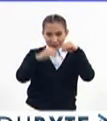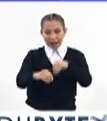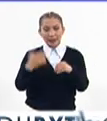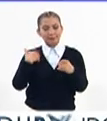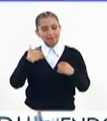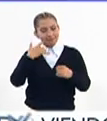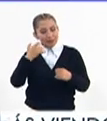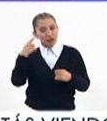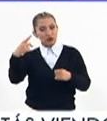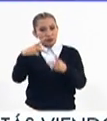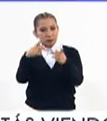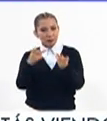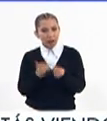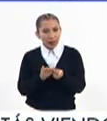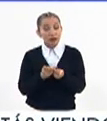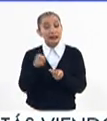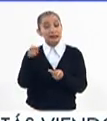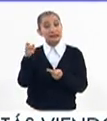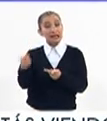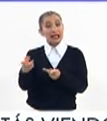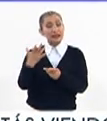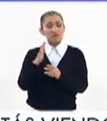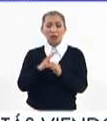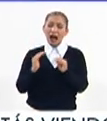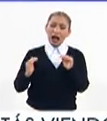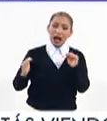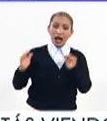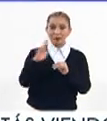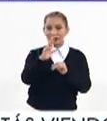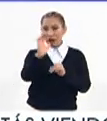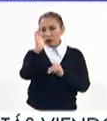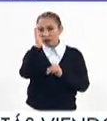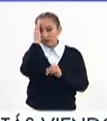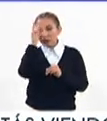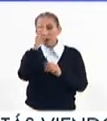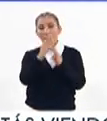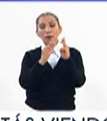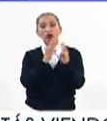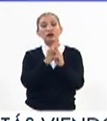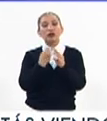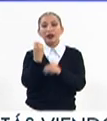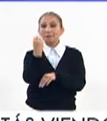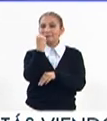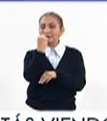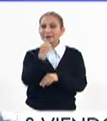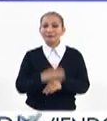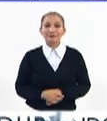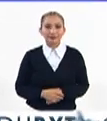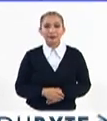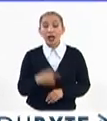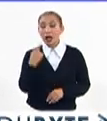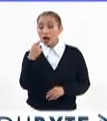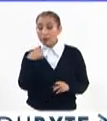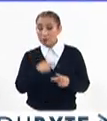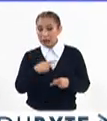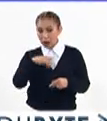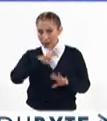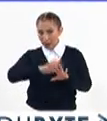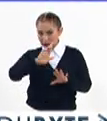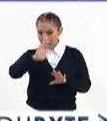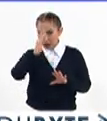y esmero de sus platos, y es uno de los máximos reconocimientos en el mundo de la gastronomía. Entre los